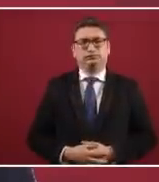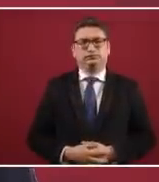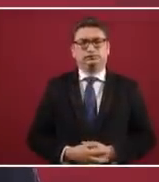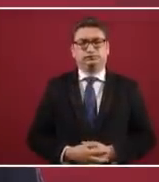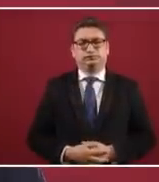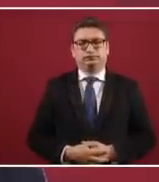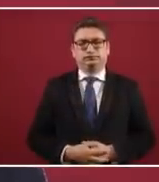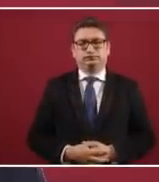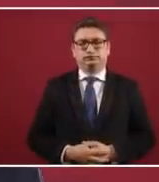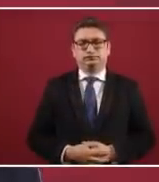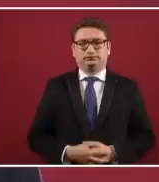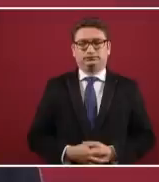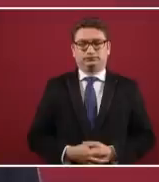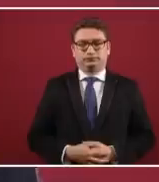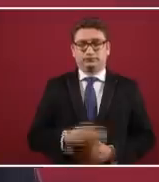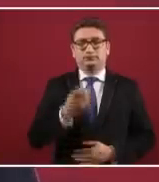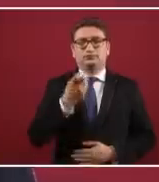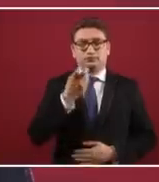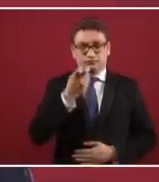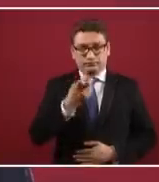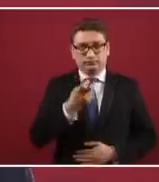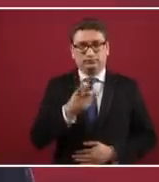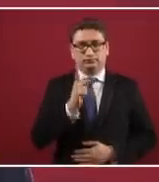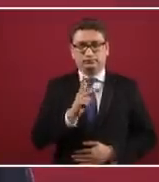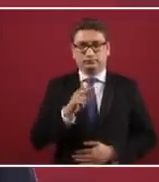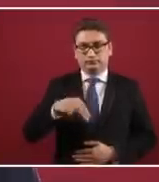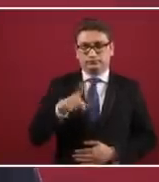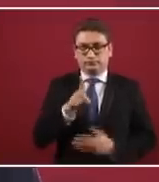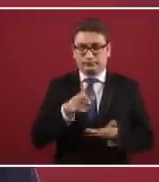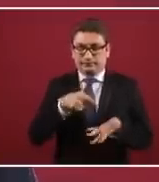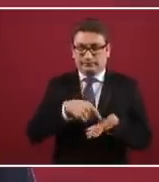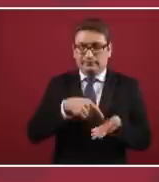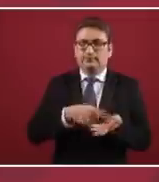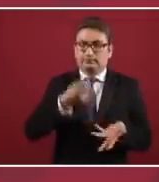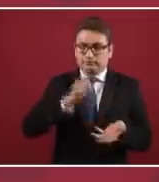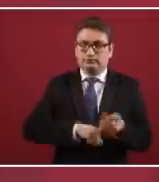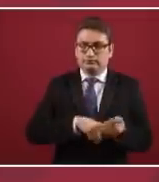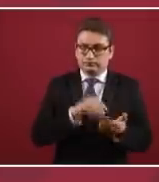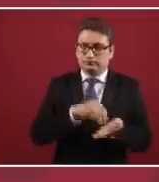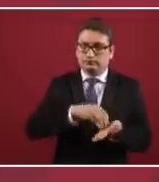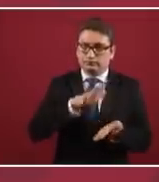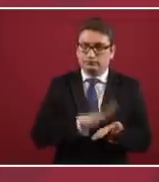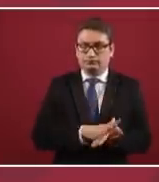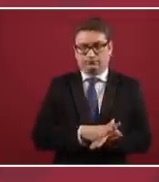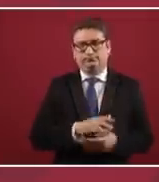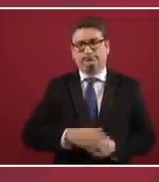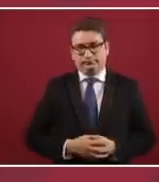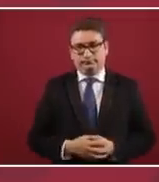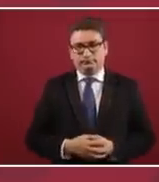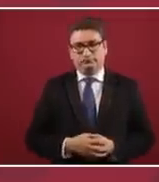Eso es lo que se establece en el plan. Y llevamos buenas relaciones